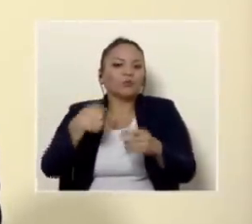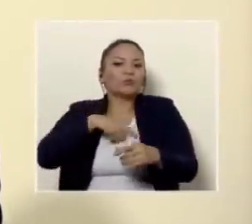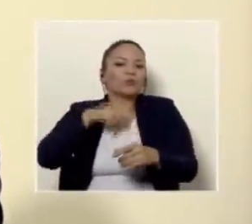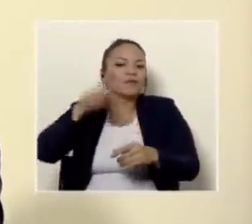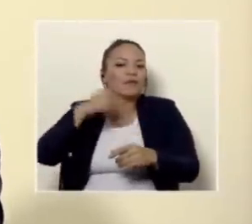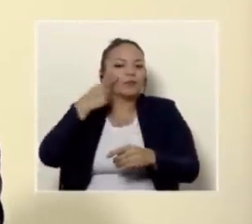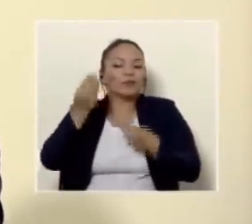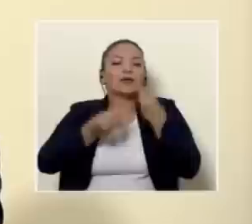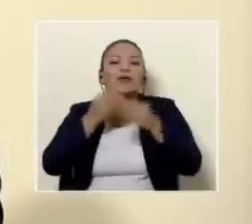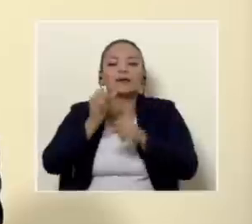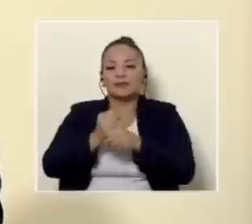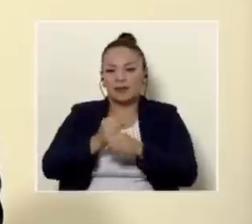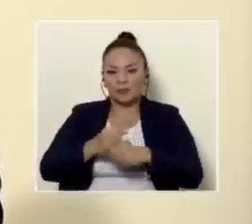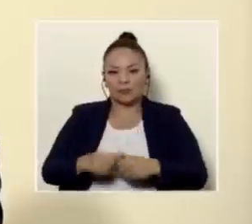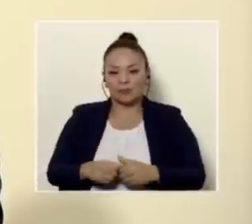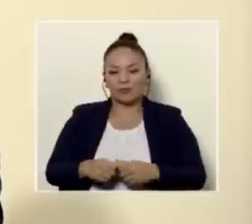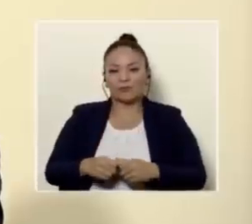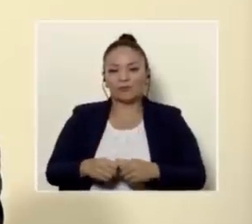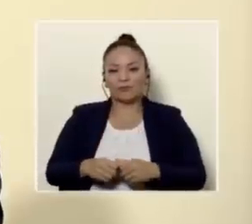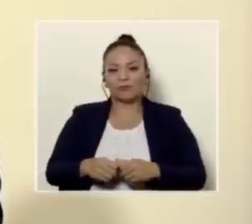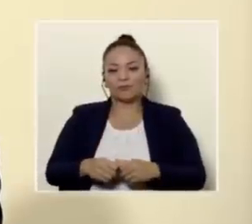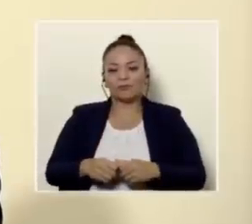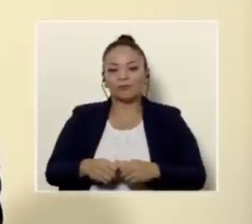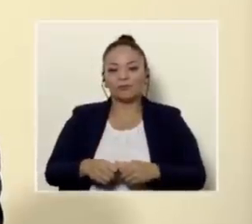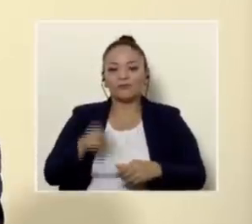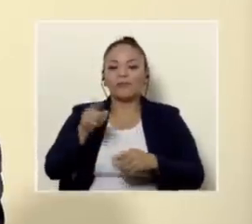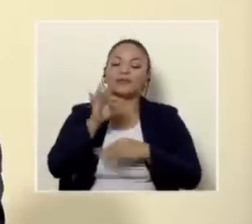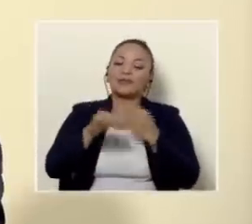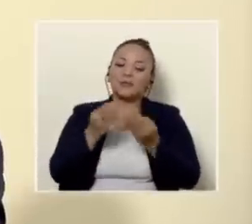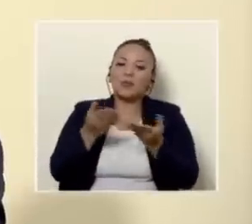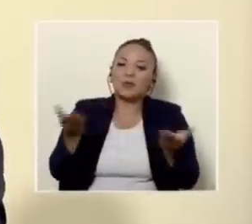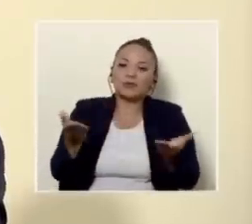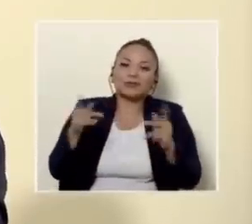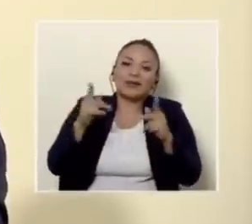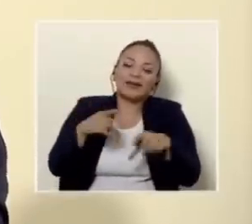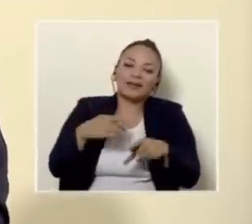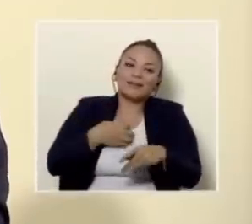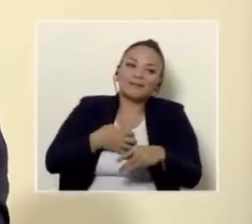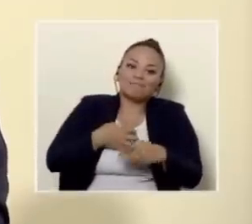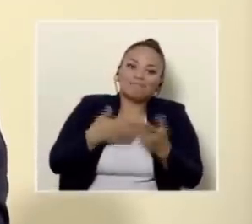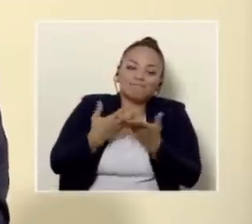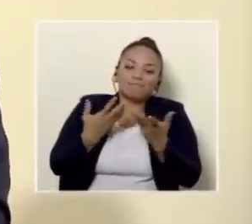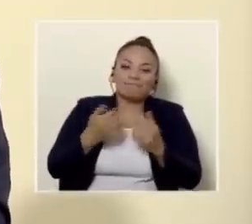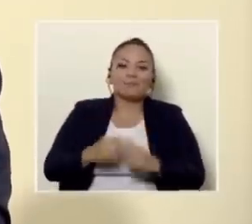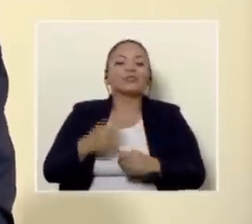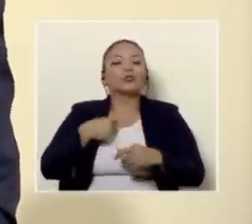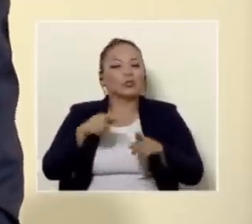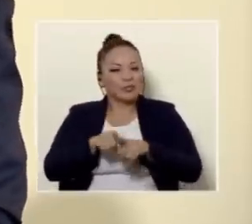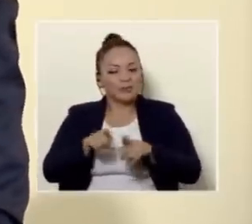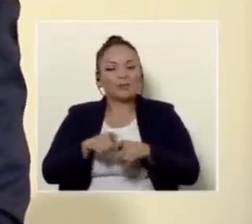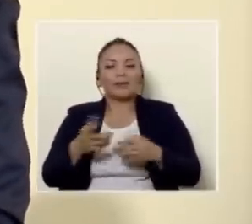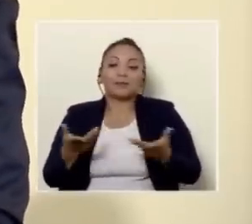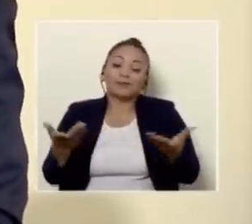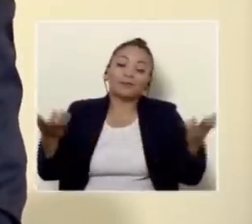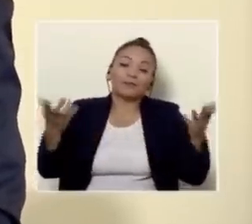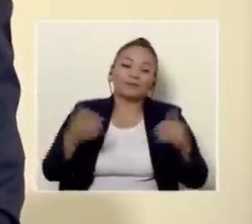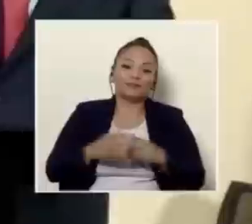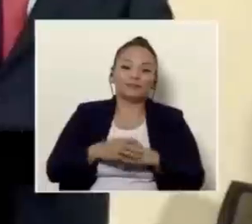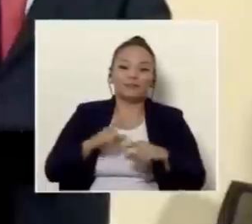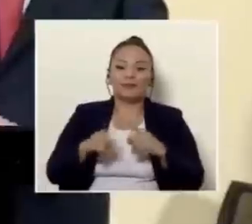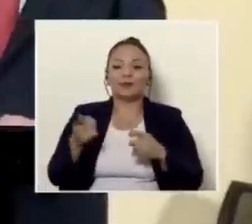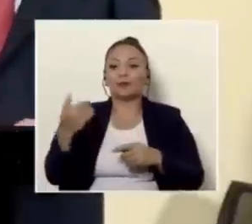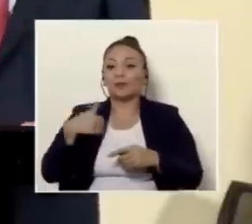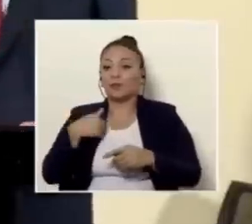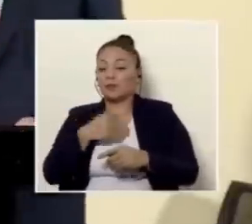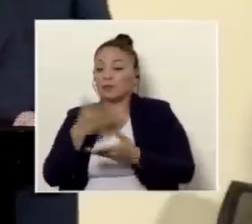ver qué hacemos. Es ese tipo de cosas que la gente resiente. Yo también, pero señor